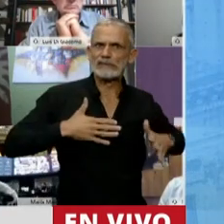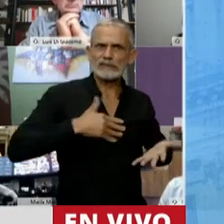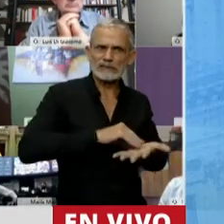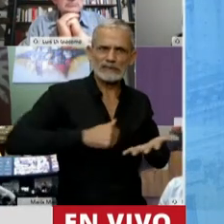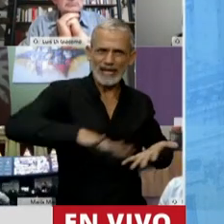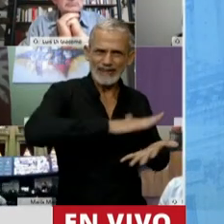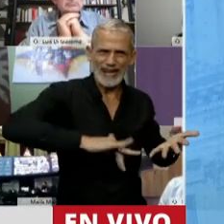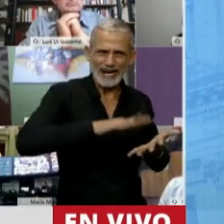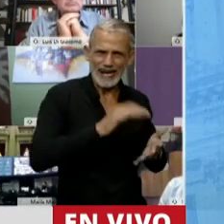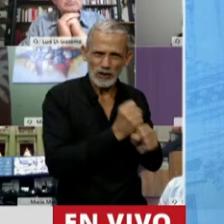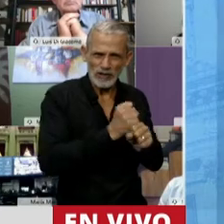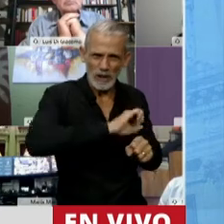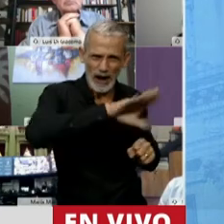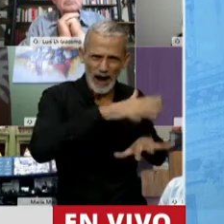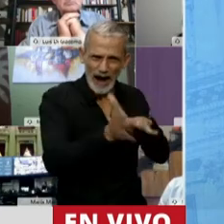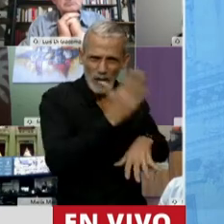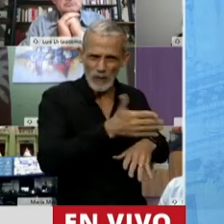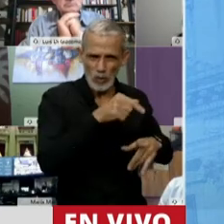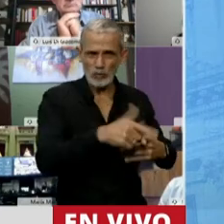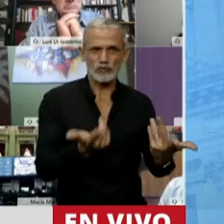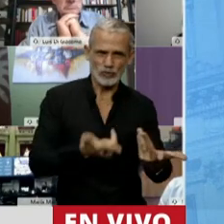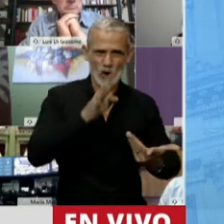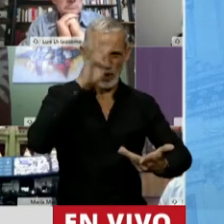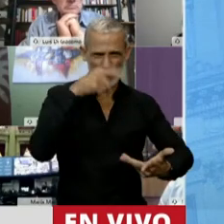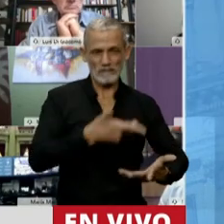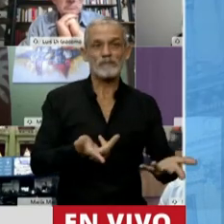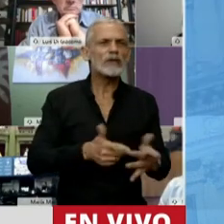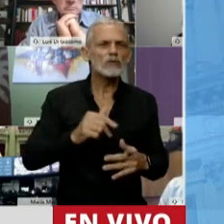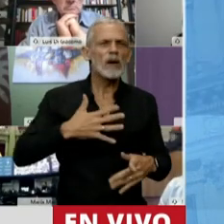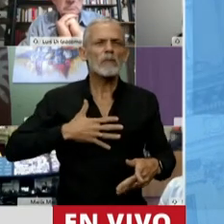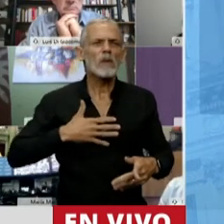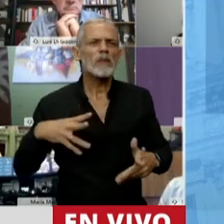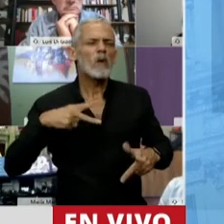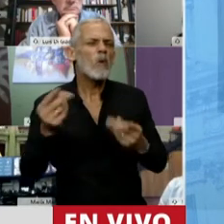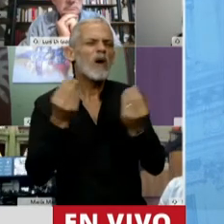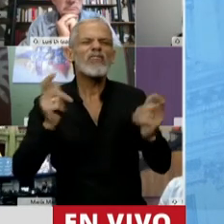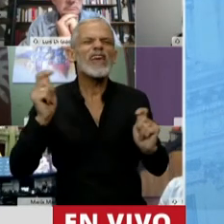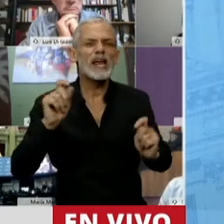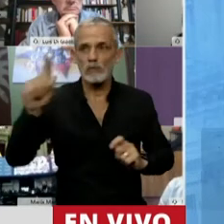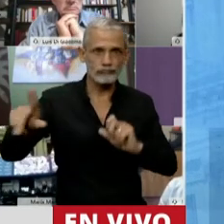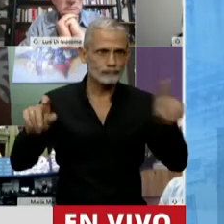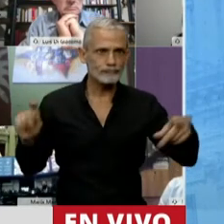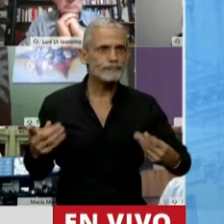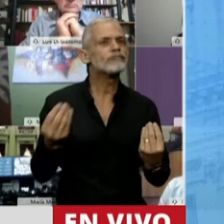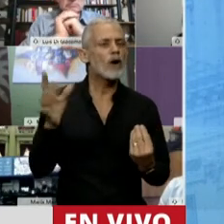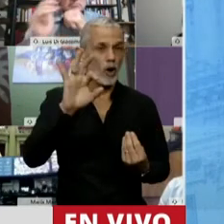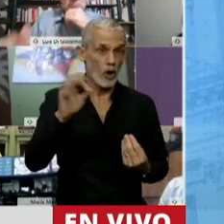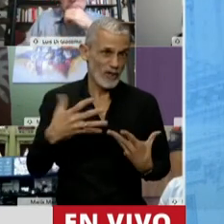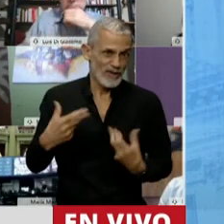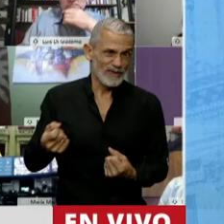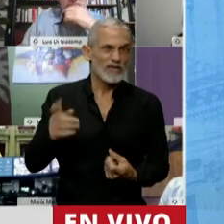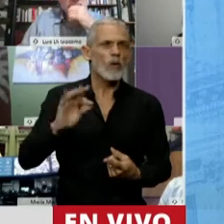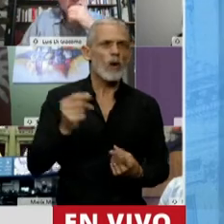y producen. ¿Qué propiedad entonces es la que están defendiendo, ¿no? ¿Están defendiendo la propiedad o están más bien defendiendo